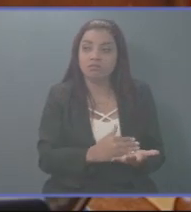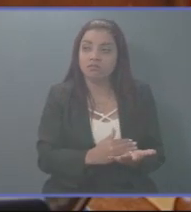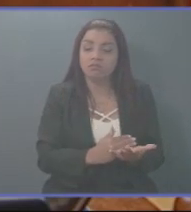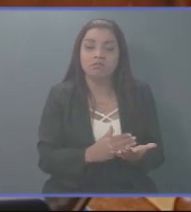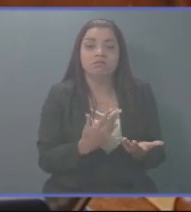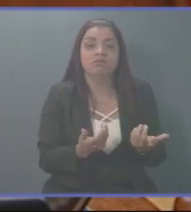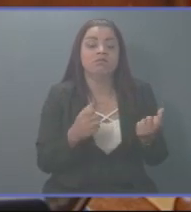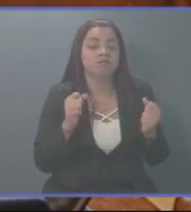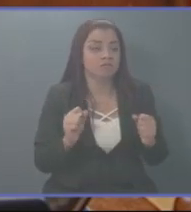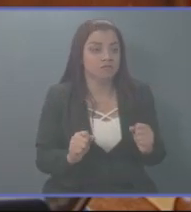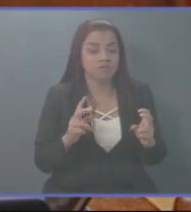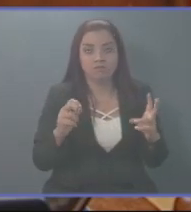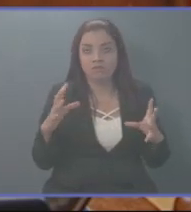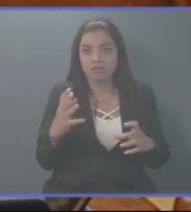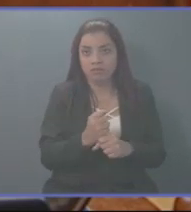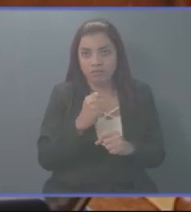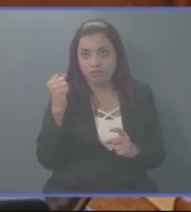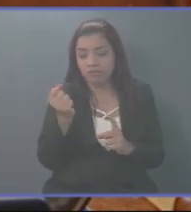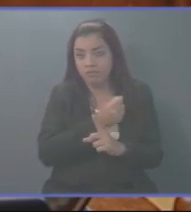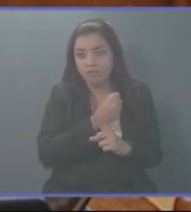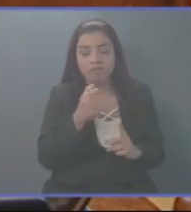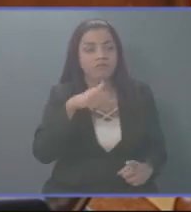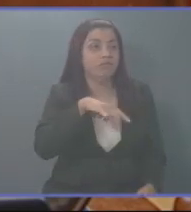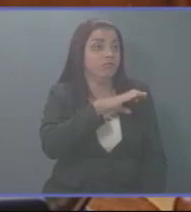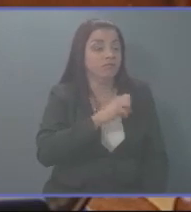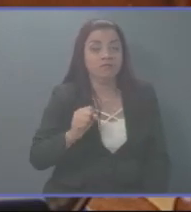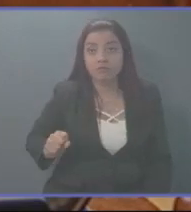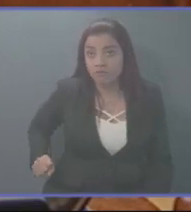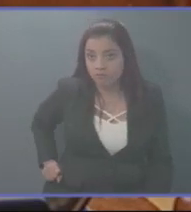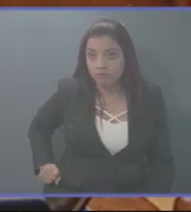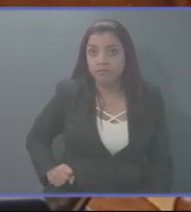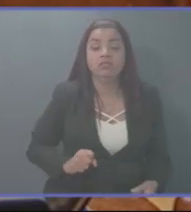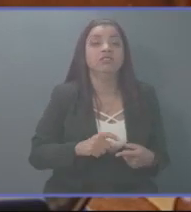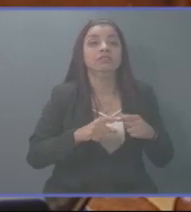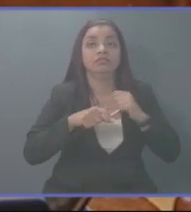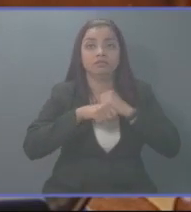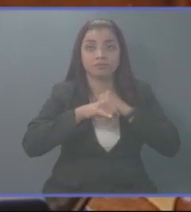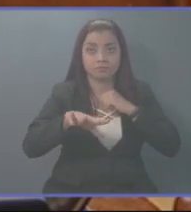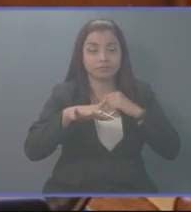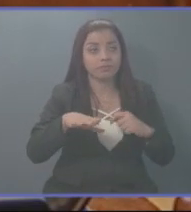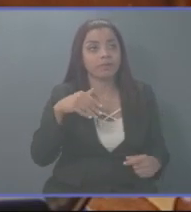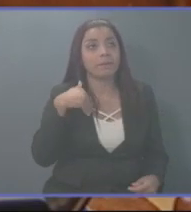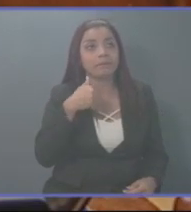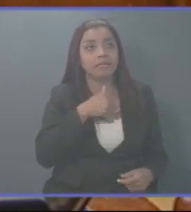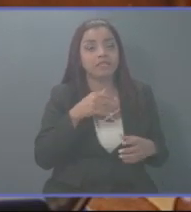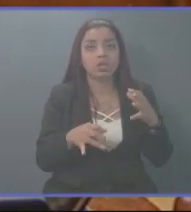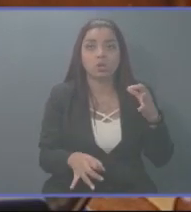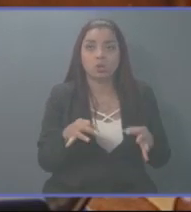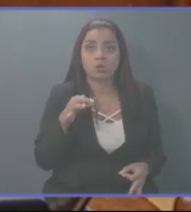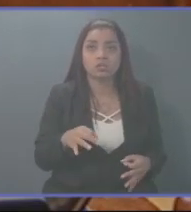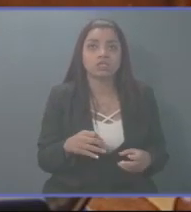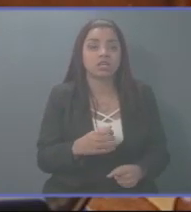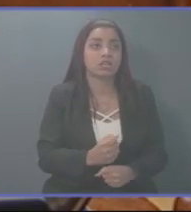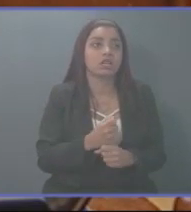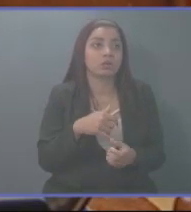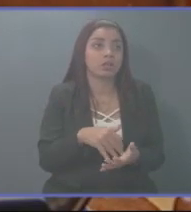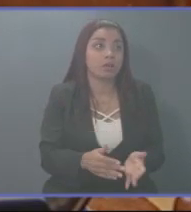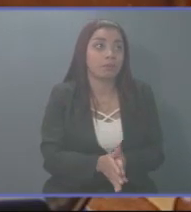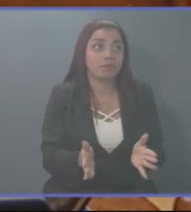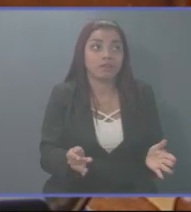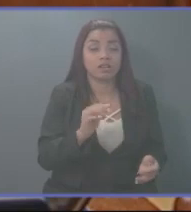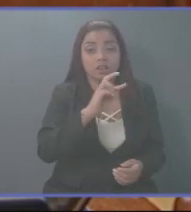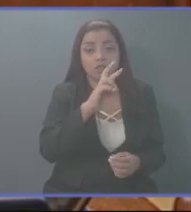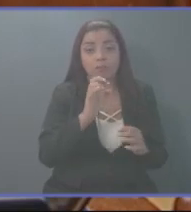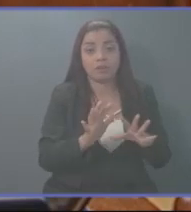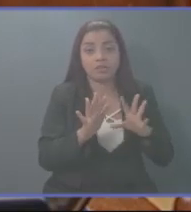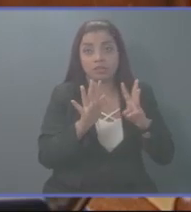interna a causa de la violencia en El Salvador, publicada por el Ministerio de Justicia y Seguridad Pública en